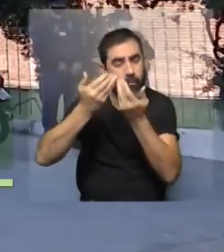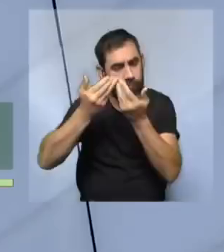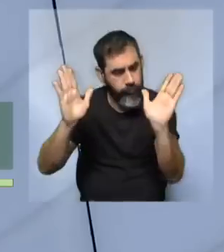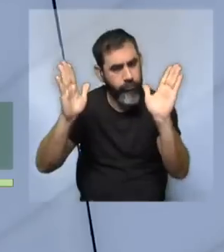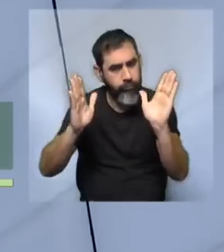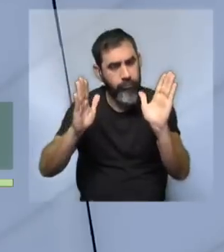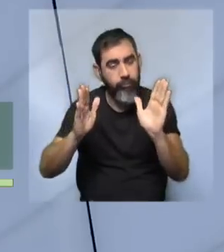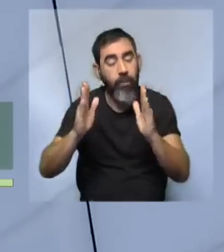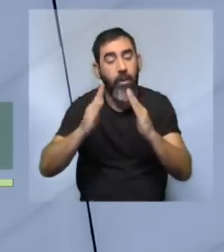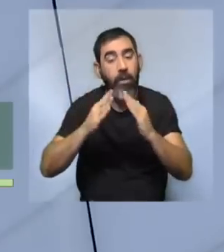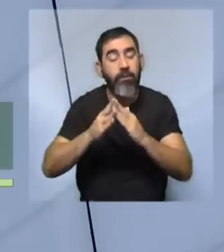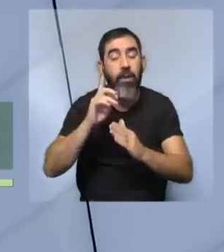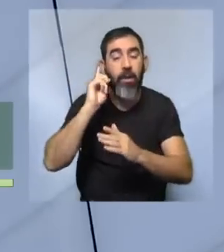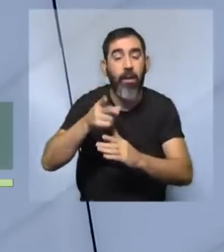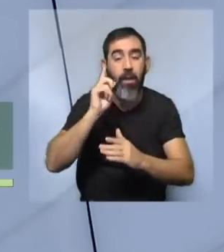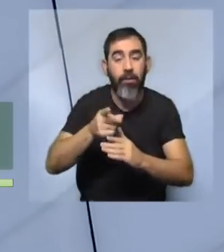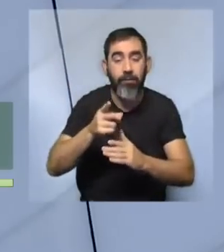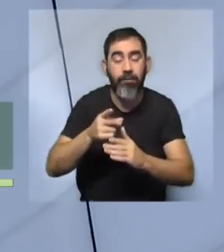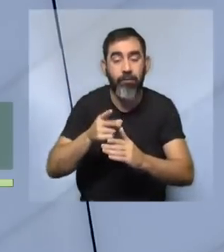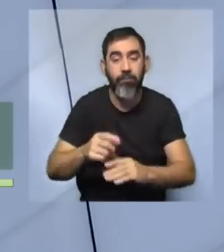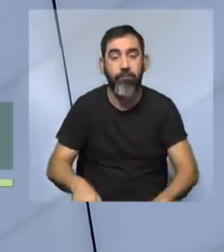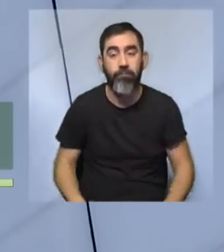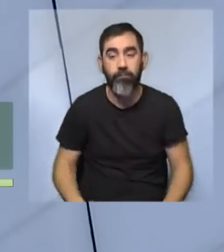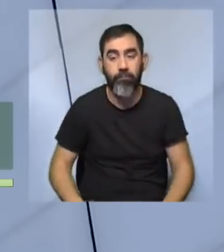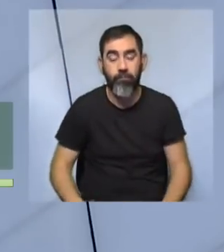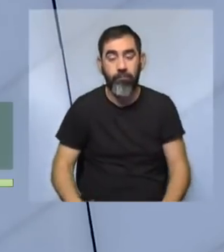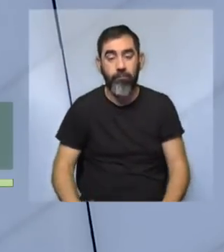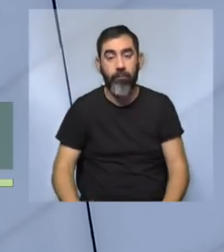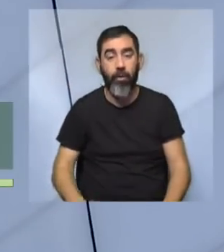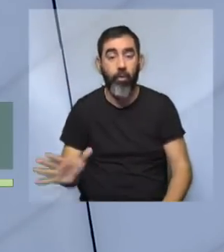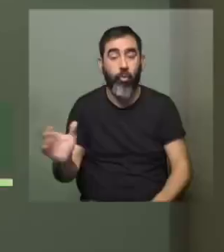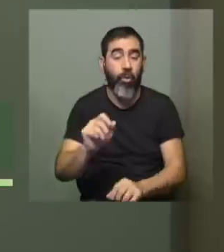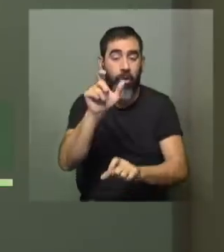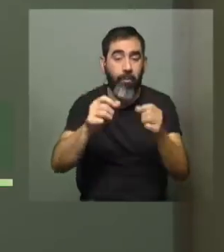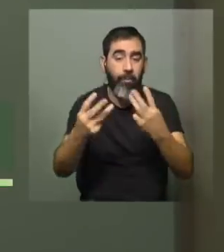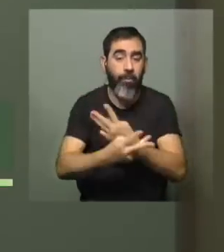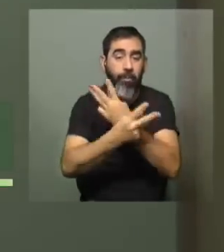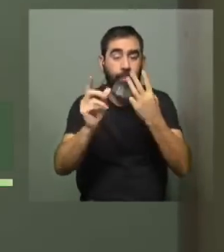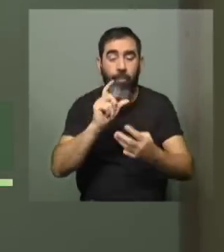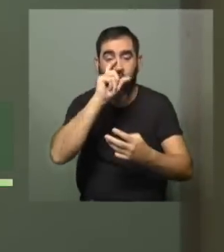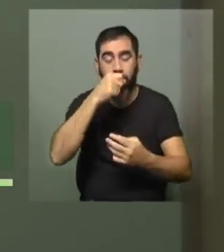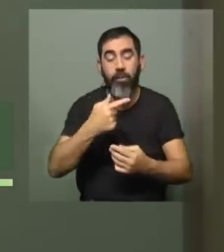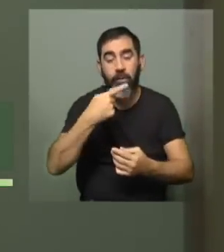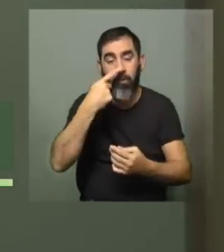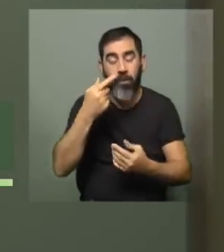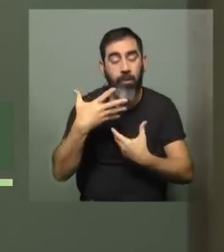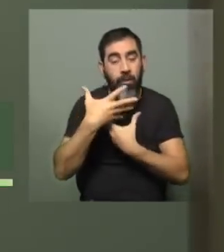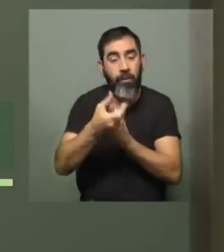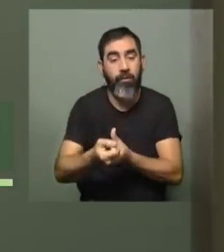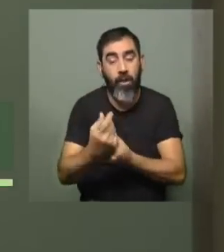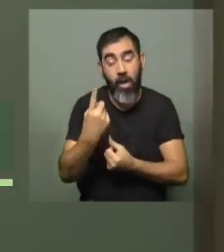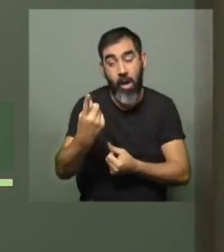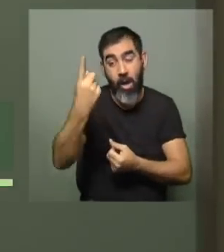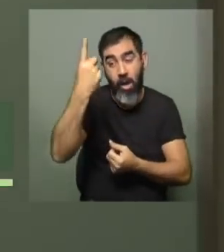a casa de galicias de todos los gallegos y de la y de toda la población en general de Montevideo que quiere acompañarnos recién